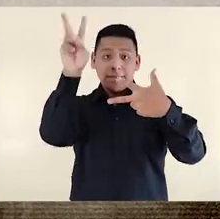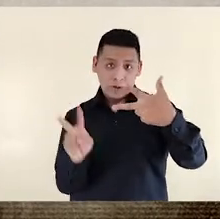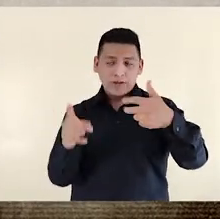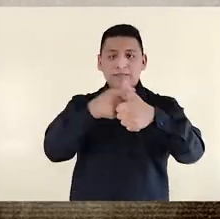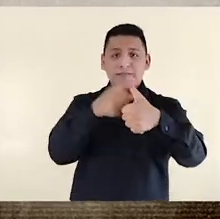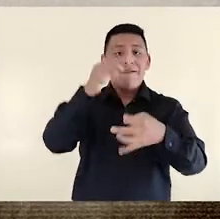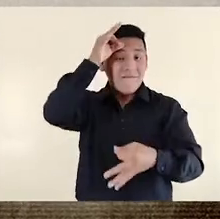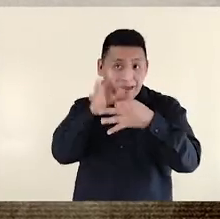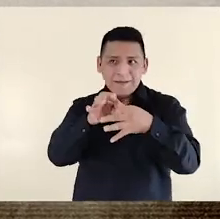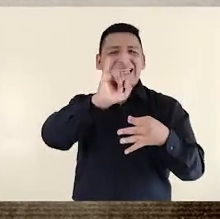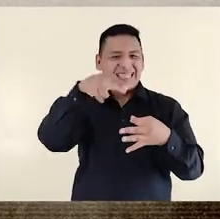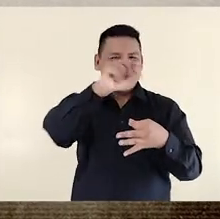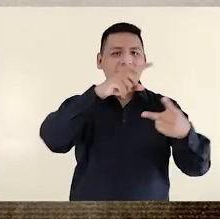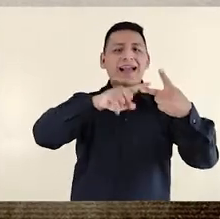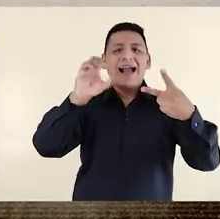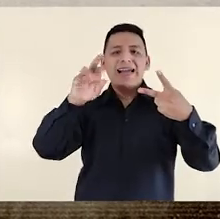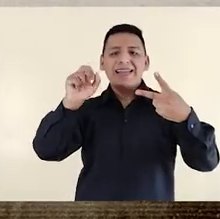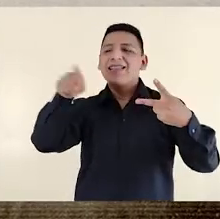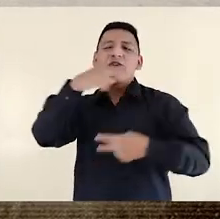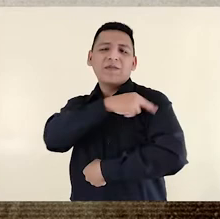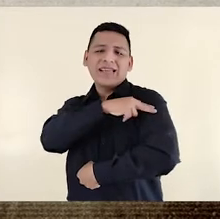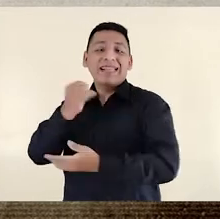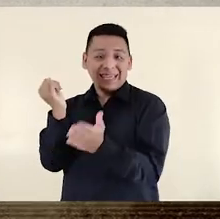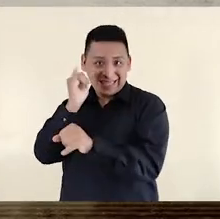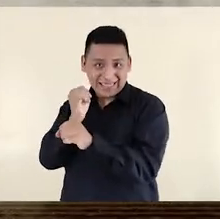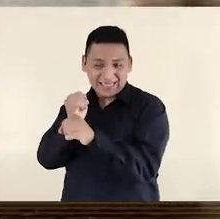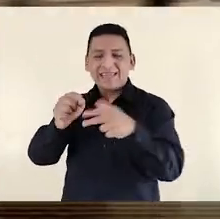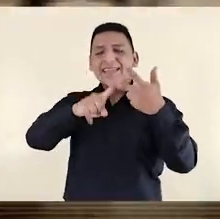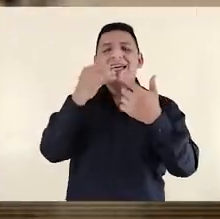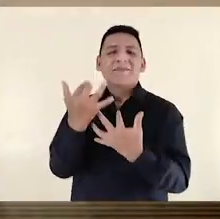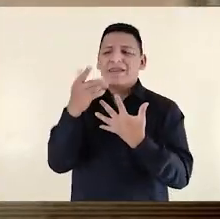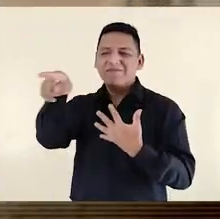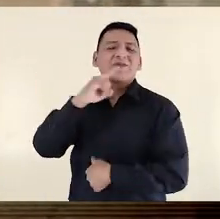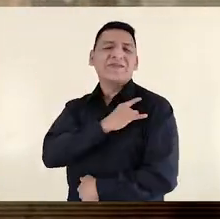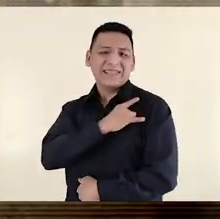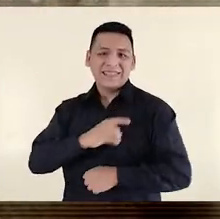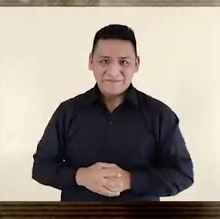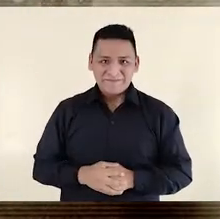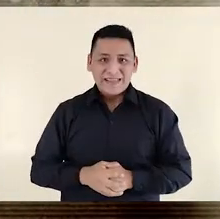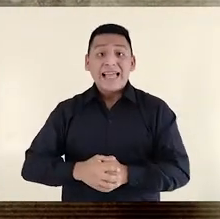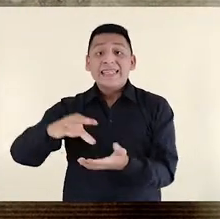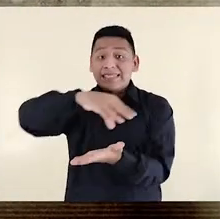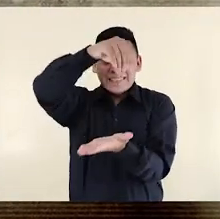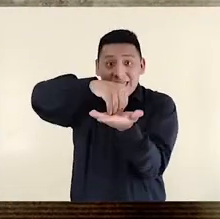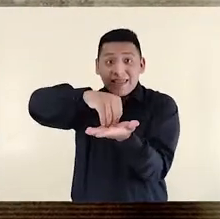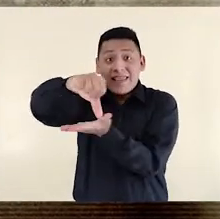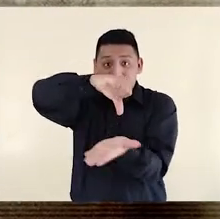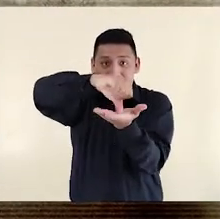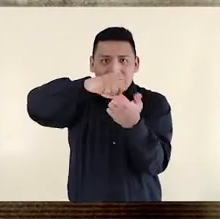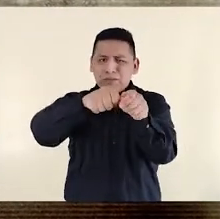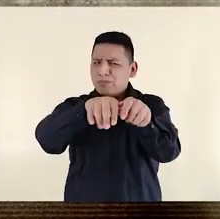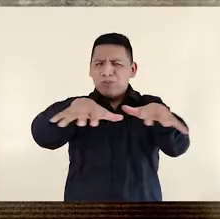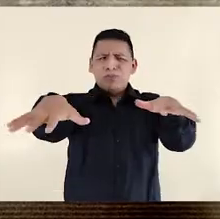Tres Virtudes Cardinales: fe por la Inquisición, caridad por el hospital e iglesia y esperanza por la universidad. Ya el centro de